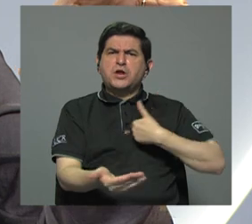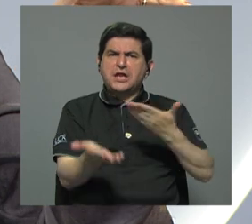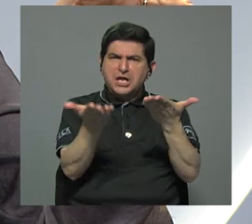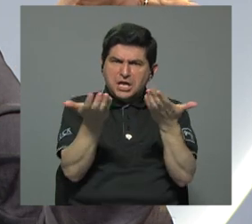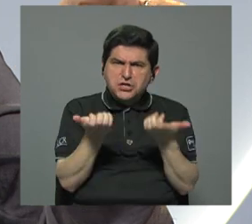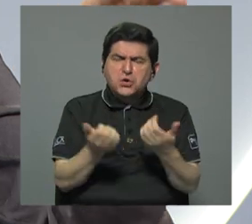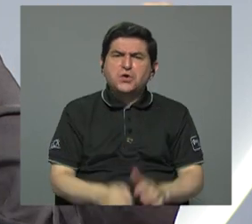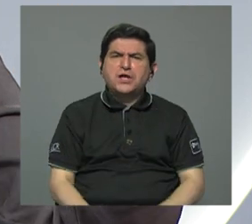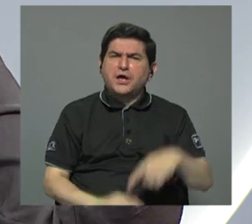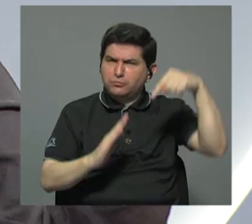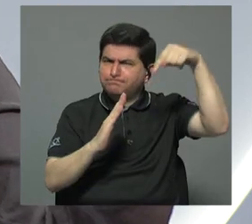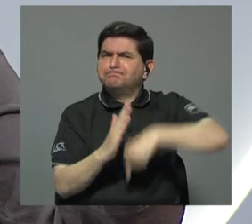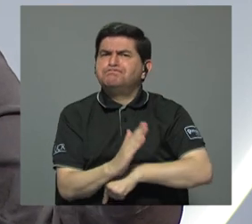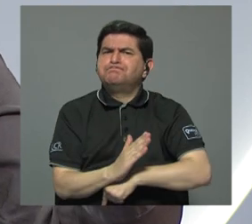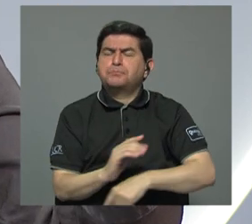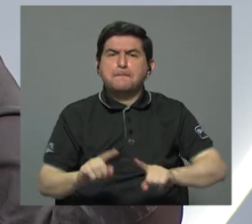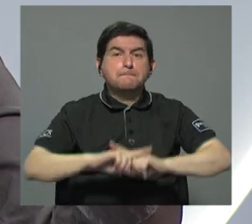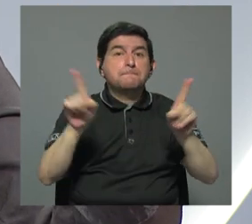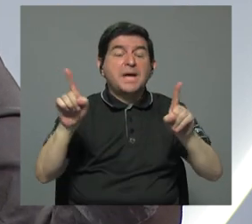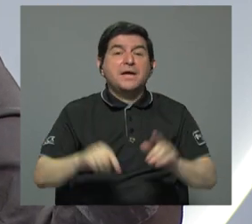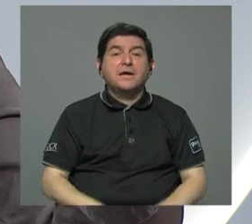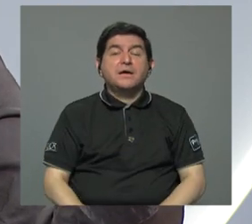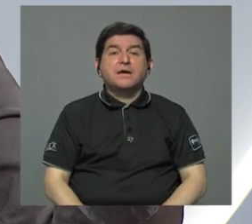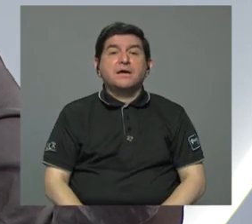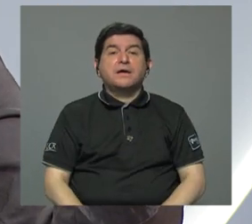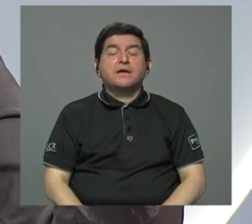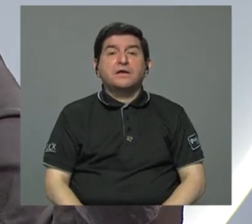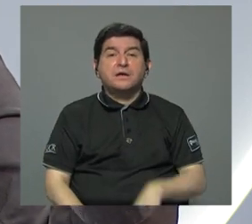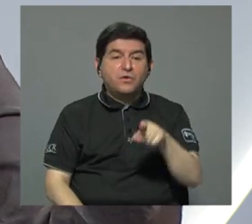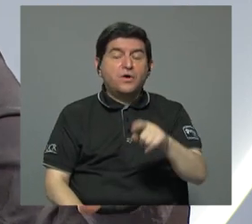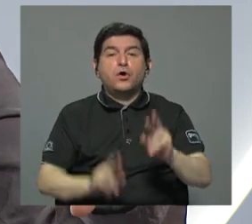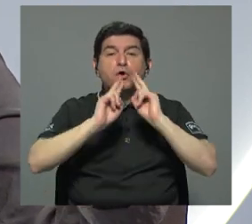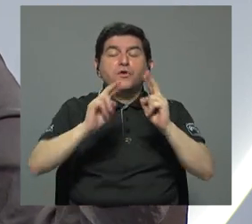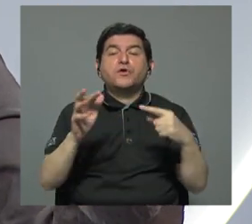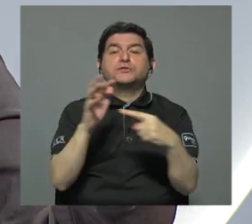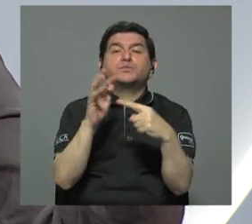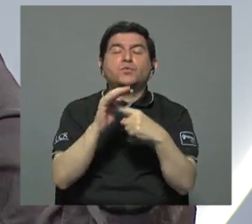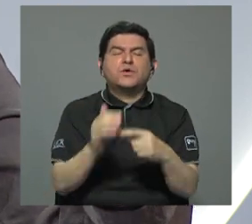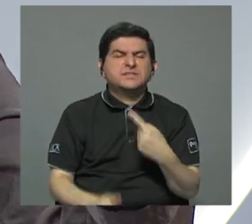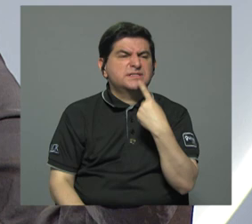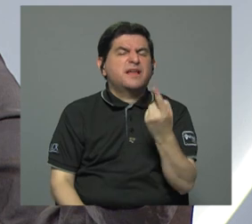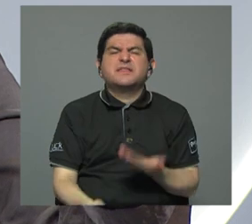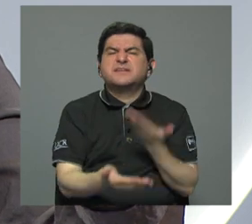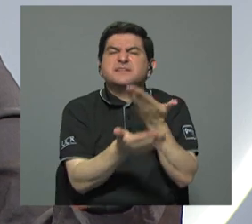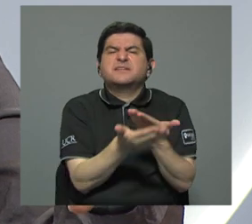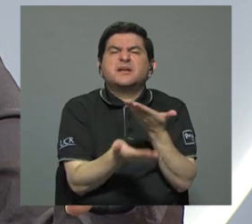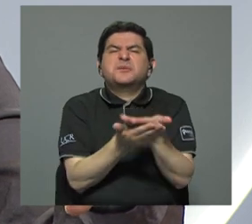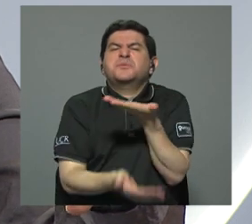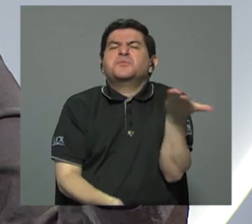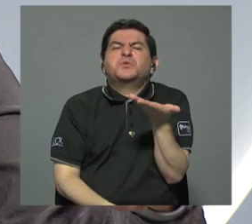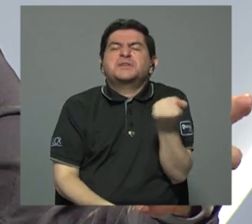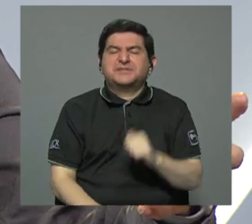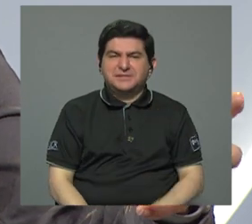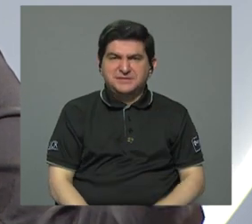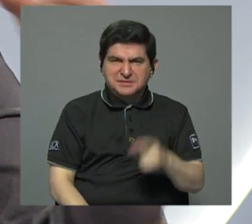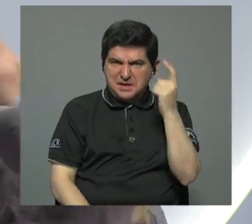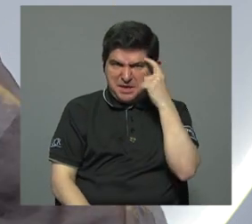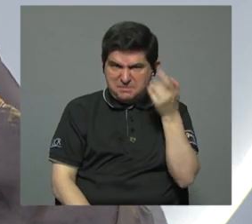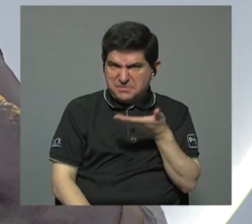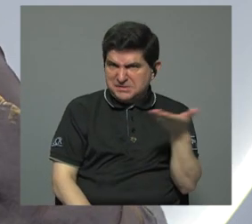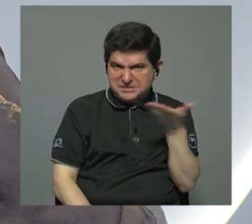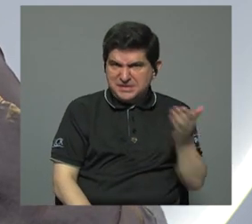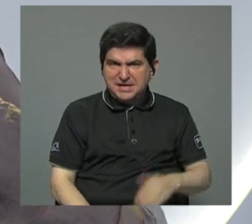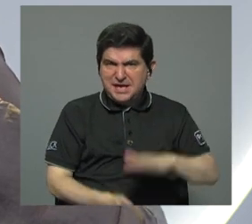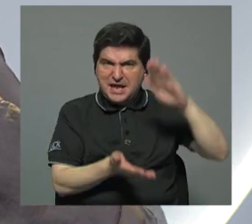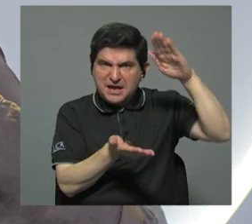las cuales me interesa profundizar. Pero en este Vox Populi vamos a ver qué nos dicen sobre esta propuesta y qué piensan ellas de